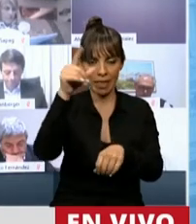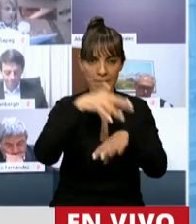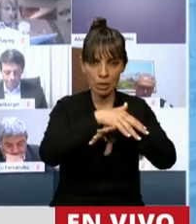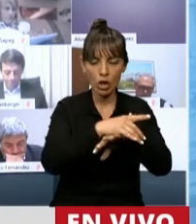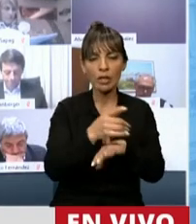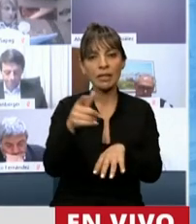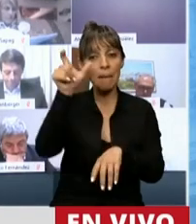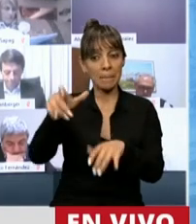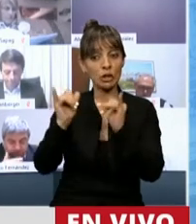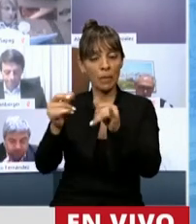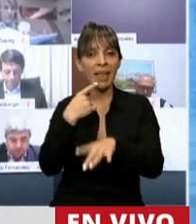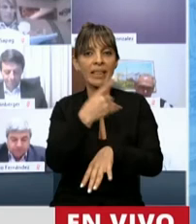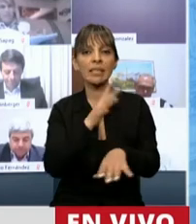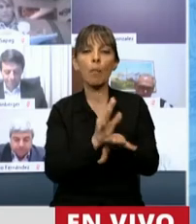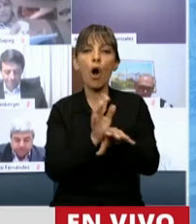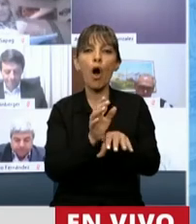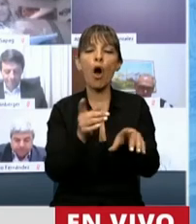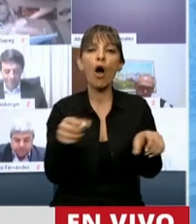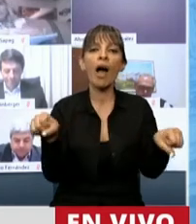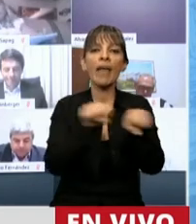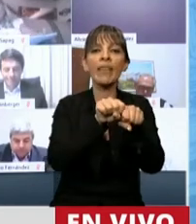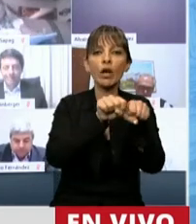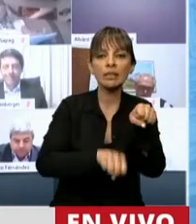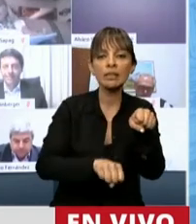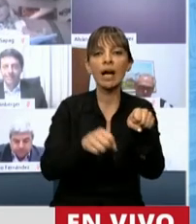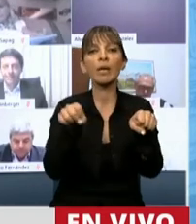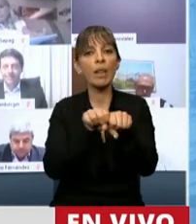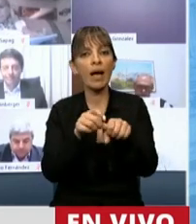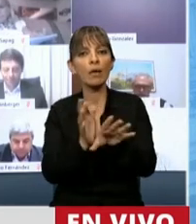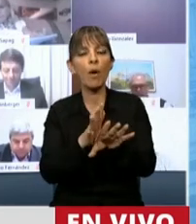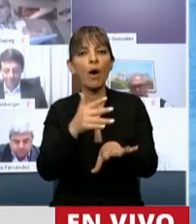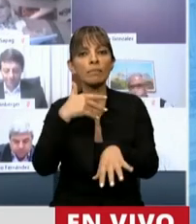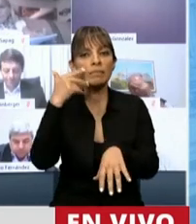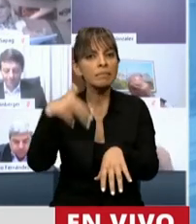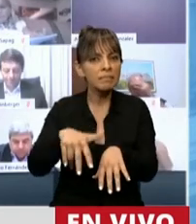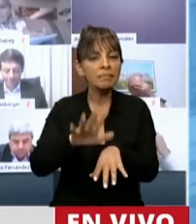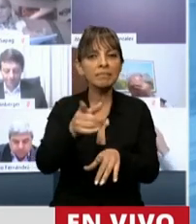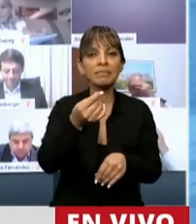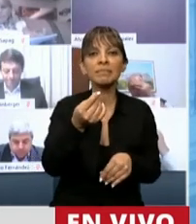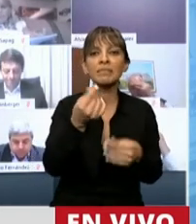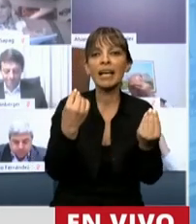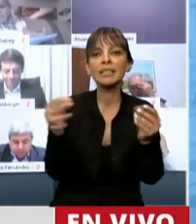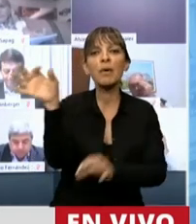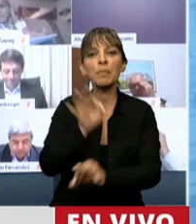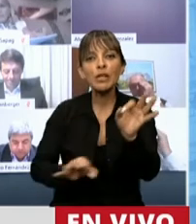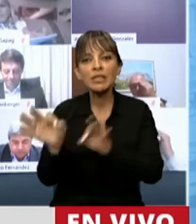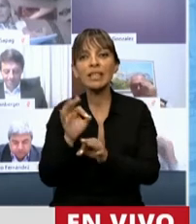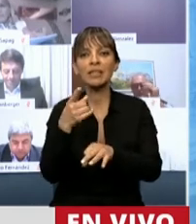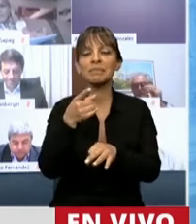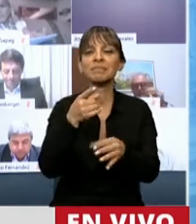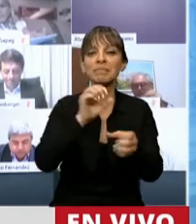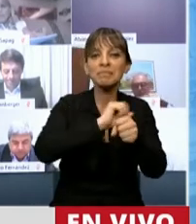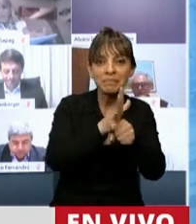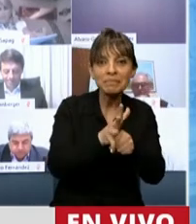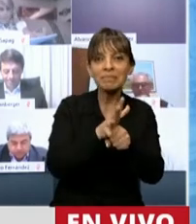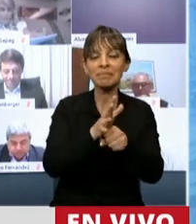se definía como de conectar igualdad a Silicon Misiones. ¿Por qué Silicon Misiones? Porque es el proyecto que en el medio de esta